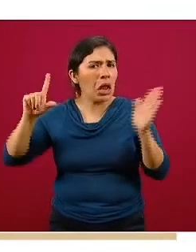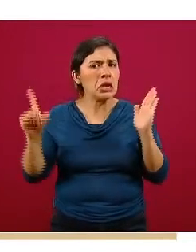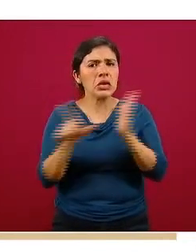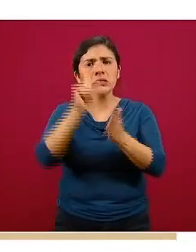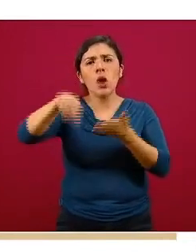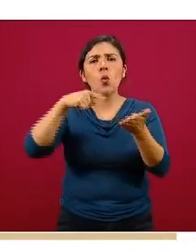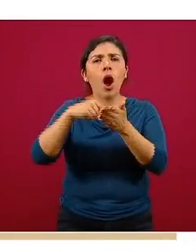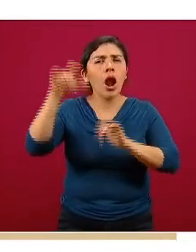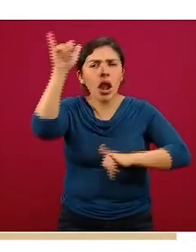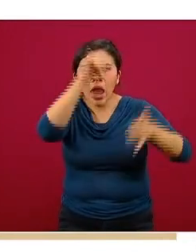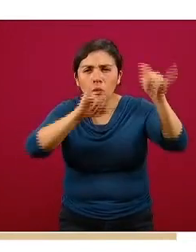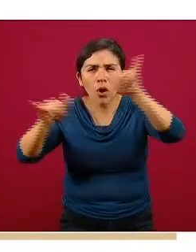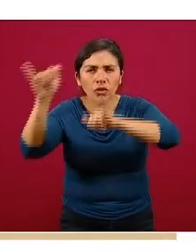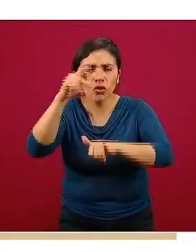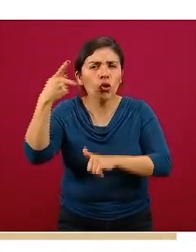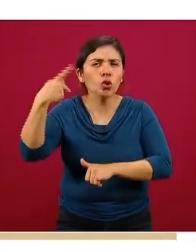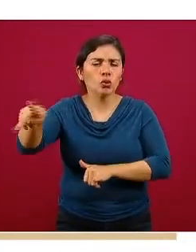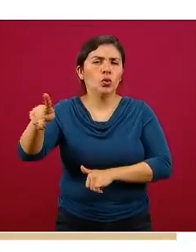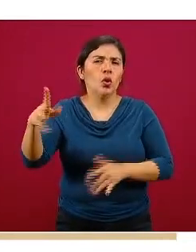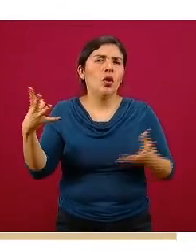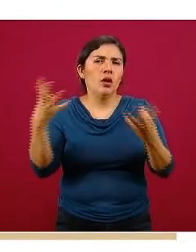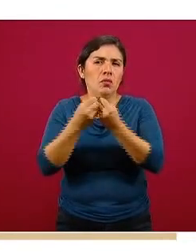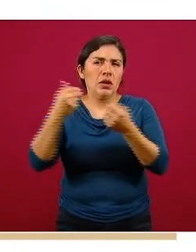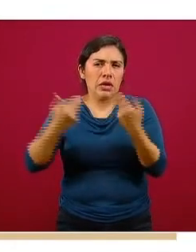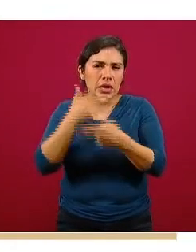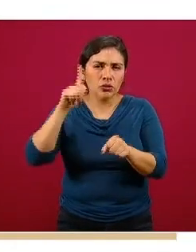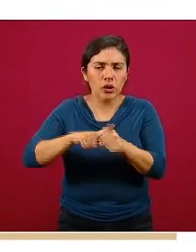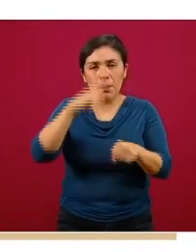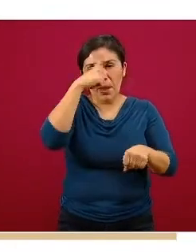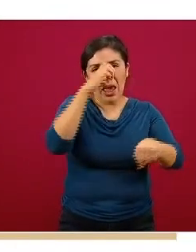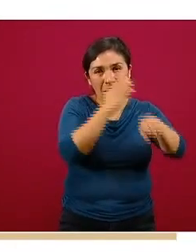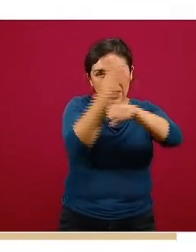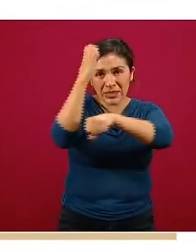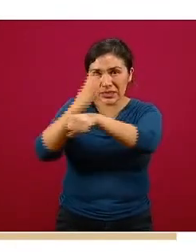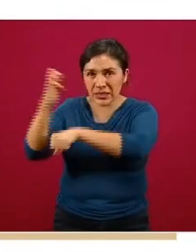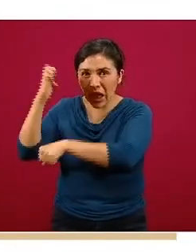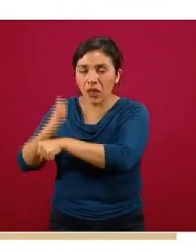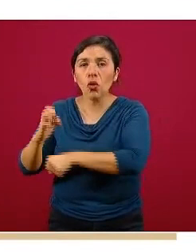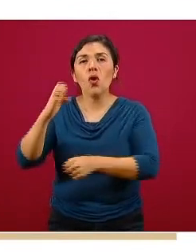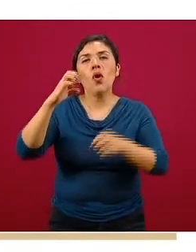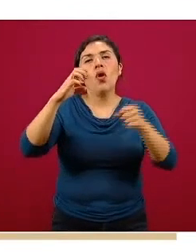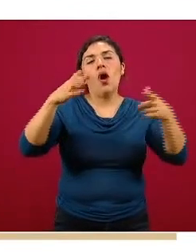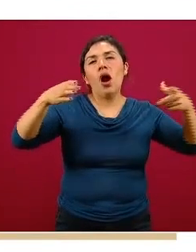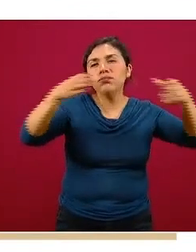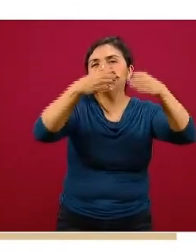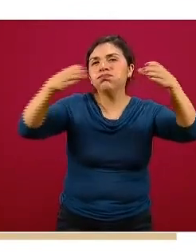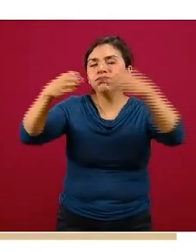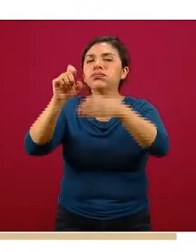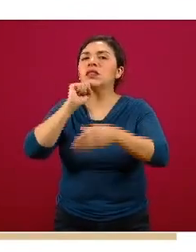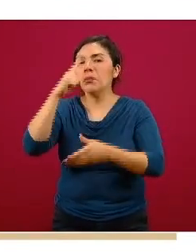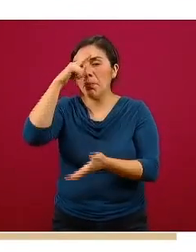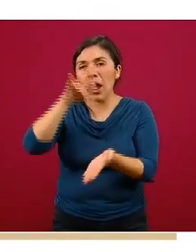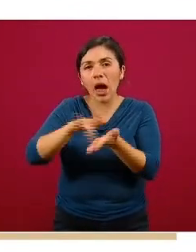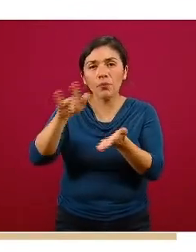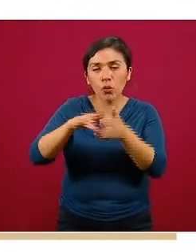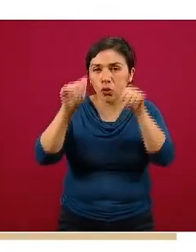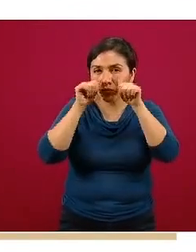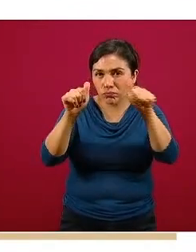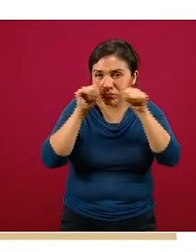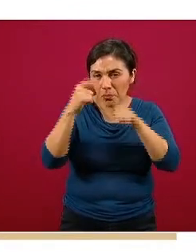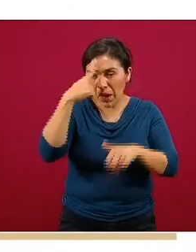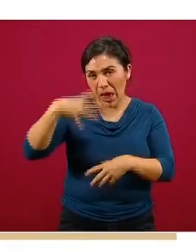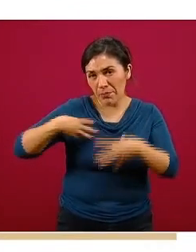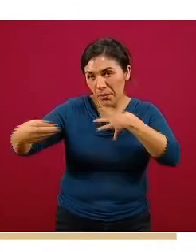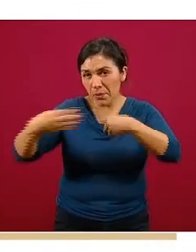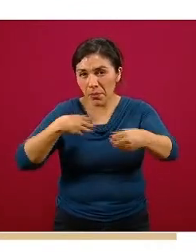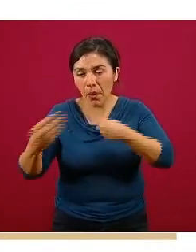laboratorios de la red nacional, tanto en los estatales, regionales como en los de apoyo a la vigilancia epidemiológica,